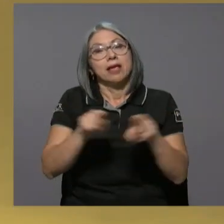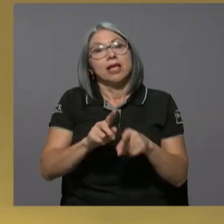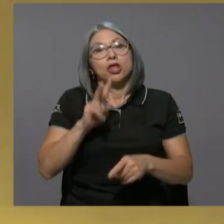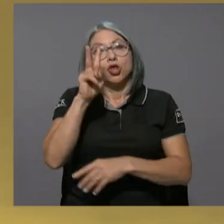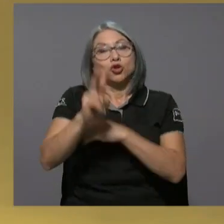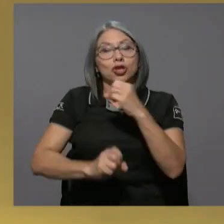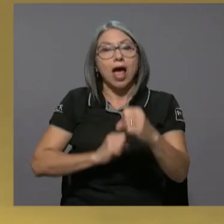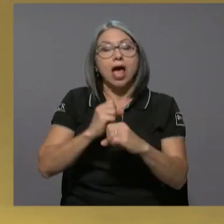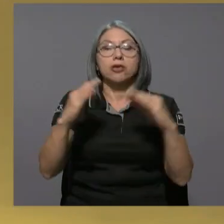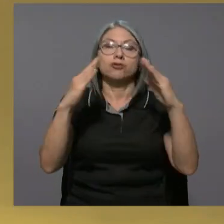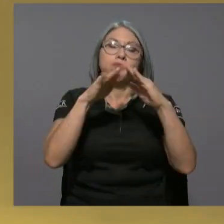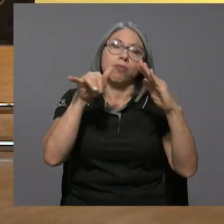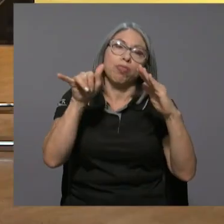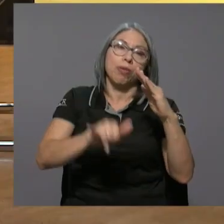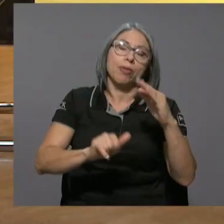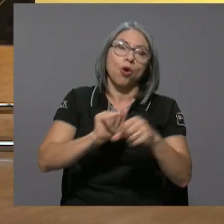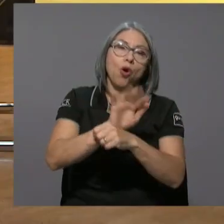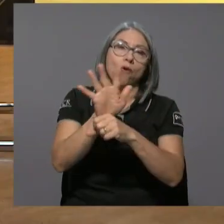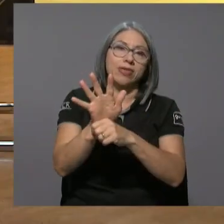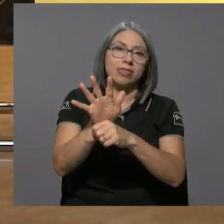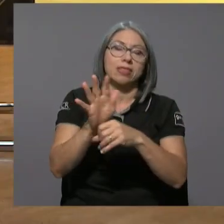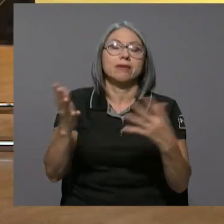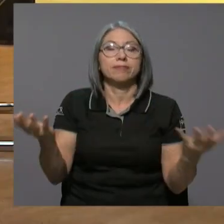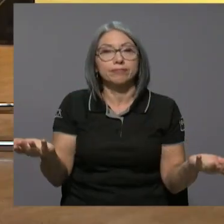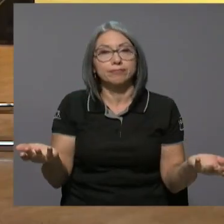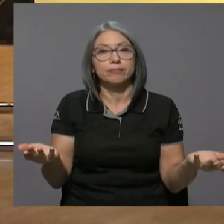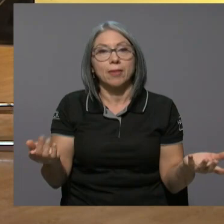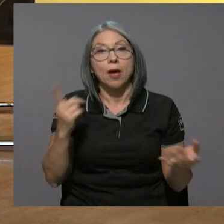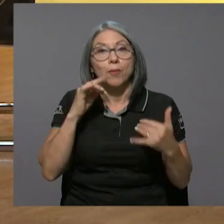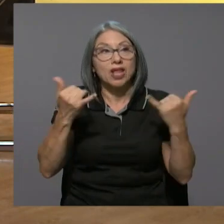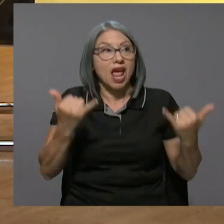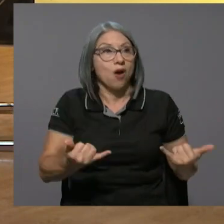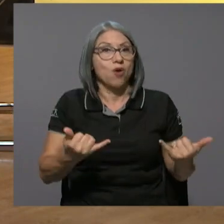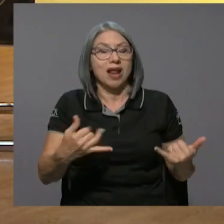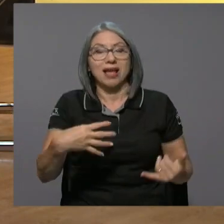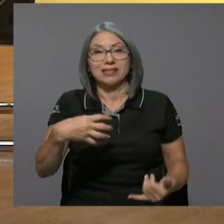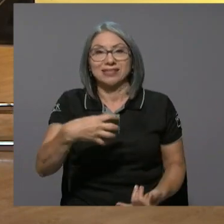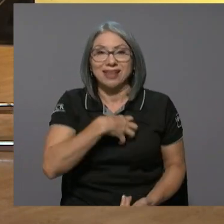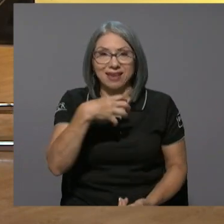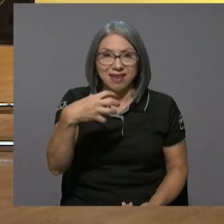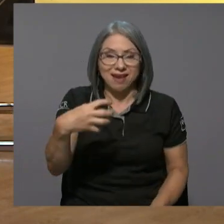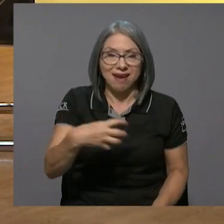COVID. Entonces, porque sí, ahora se quejan los